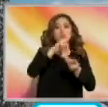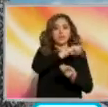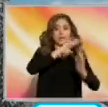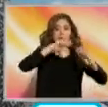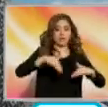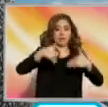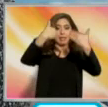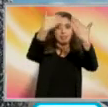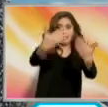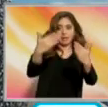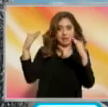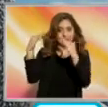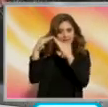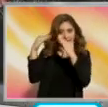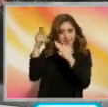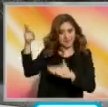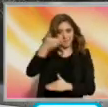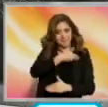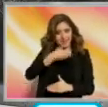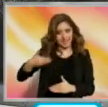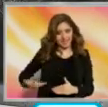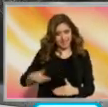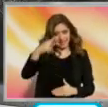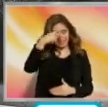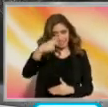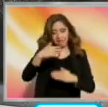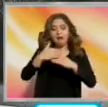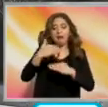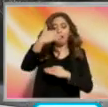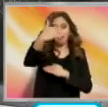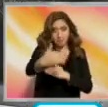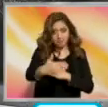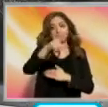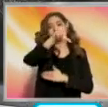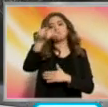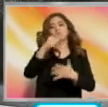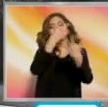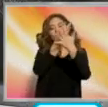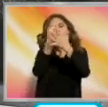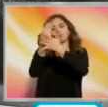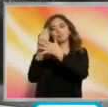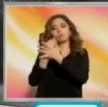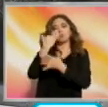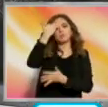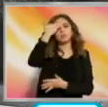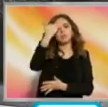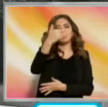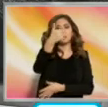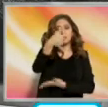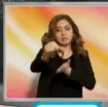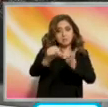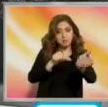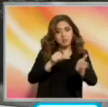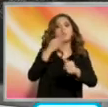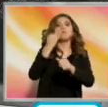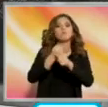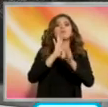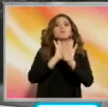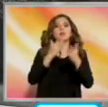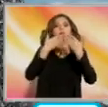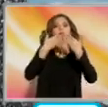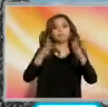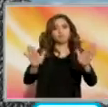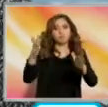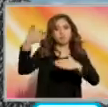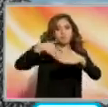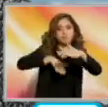Presidencial, y es un espacio que se estuvo rehabilitando durante 6 meses y ahora ya está abierto al público. Para